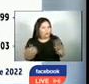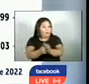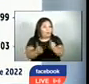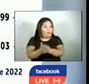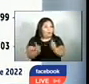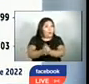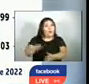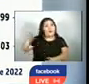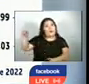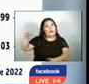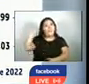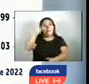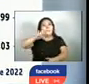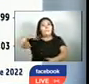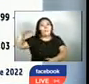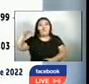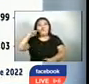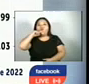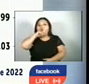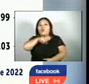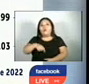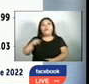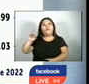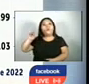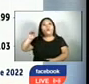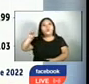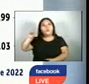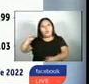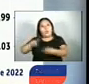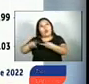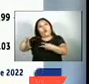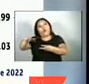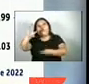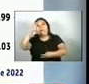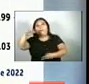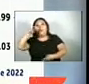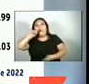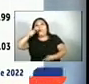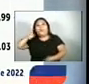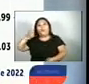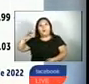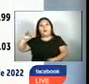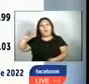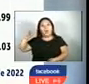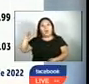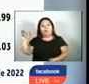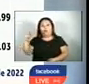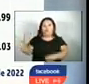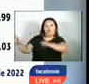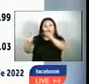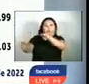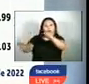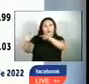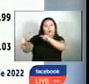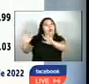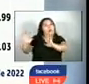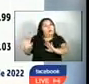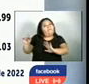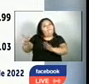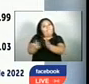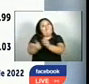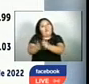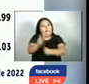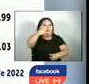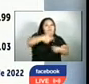situación entre Rusia y Ucrania. Que, por cierto, en la sección de internacionales vamos a tener más detalles sobre cómo se encuentra hasta